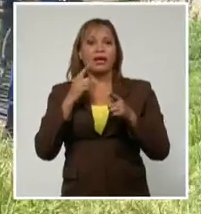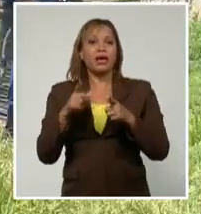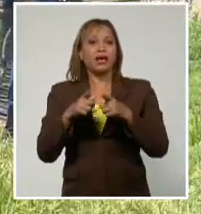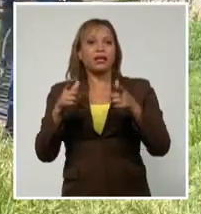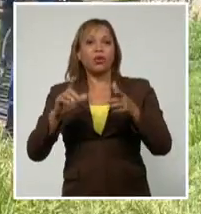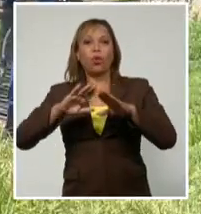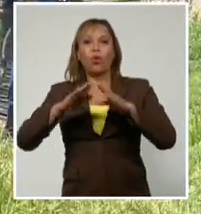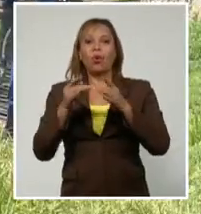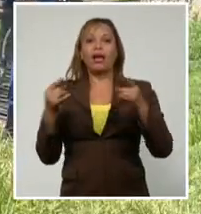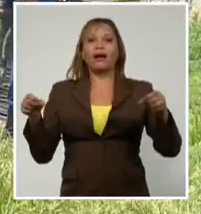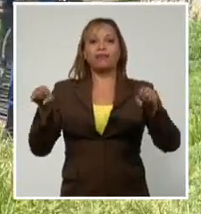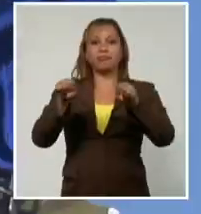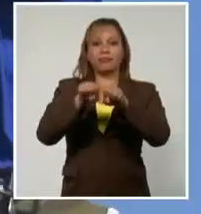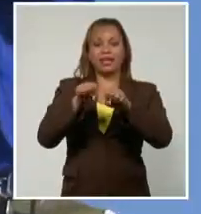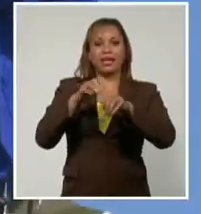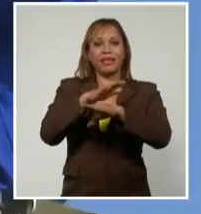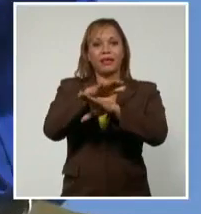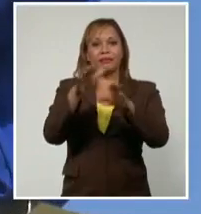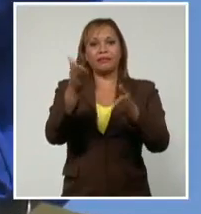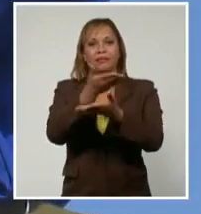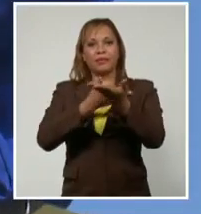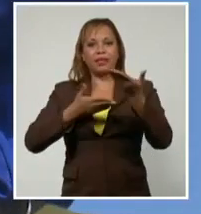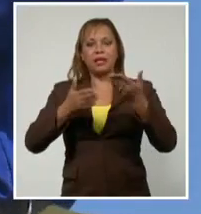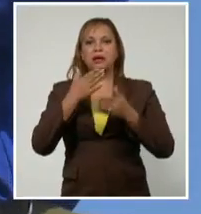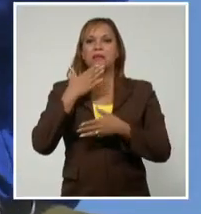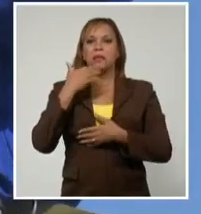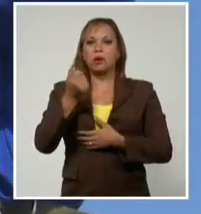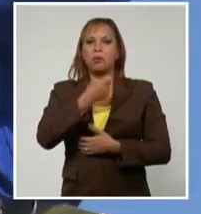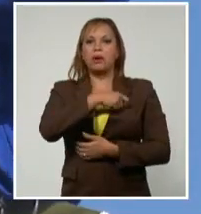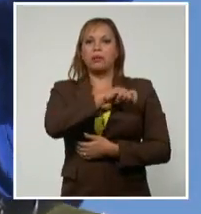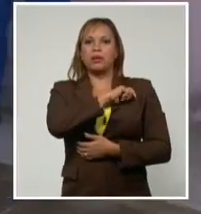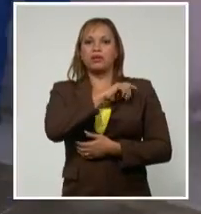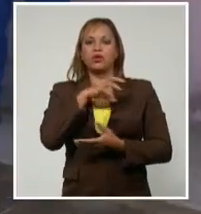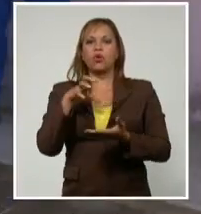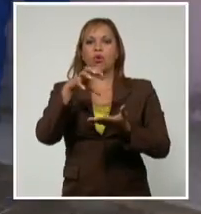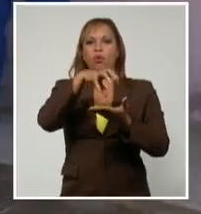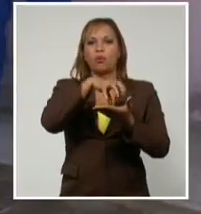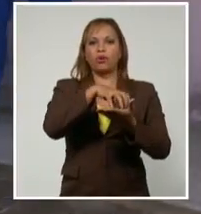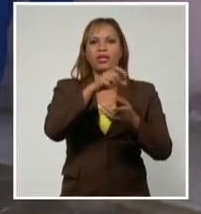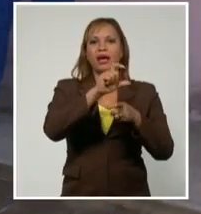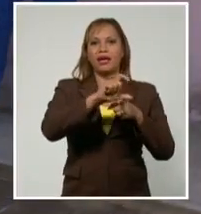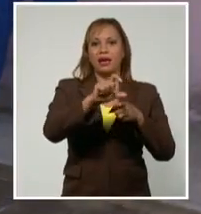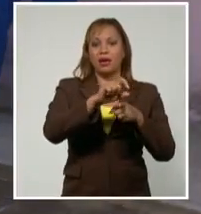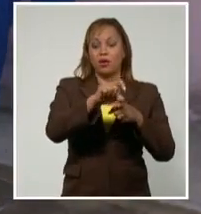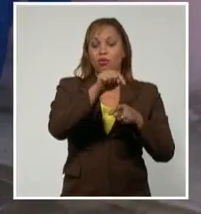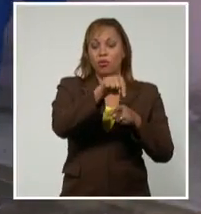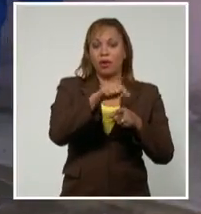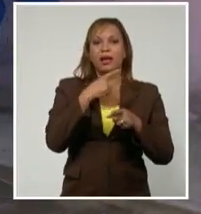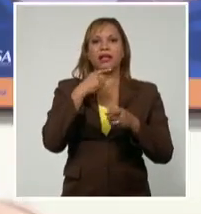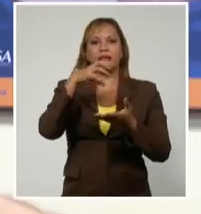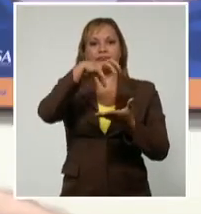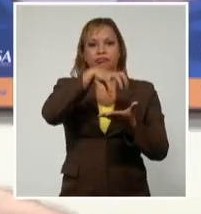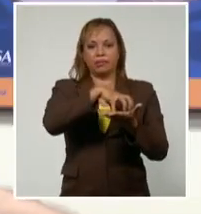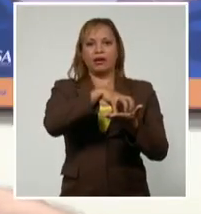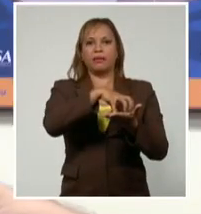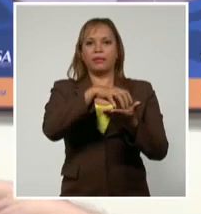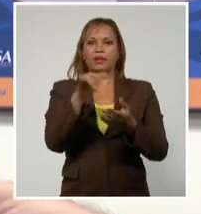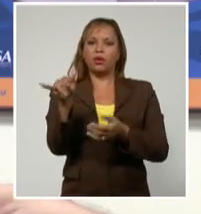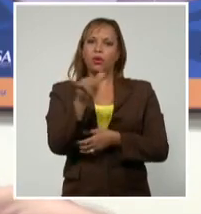redes de la planta exterior, que beneficiarán a pobladores de comunidades rurales y de la capital provincial. Y es nuestro